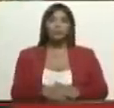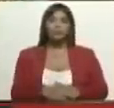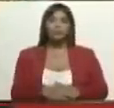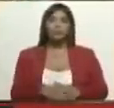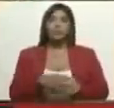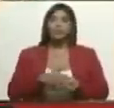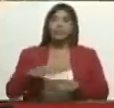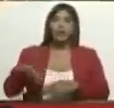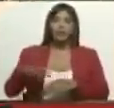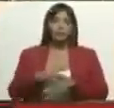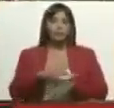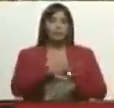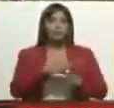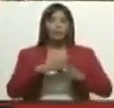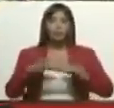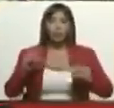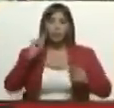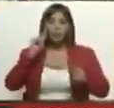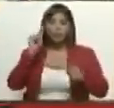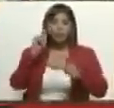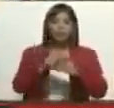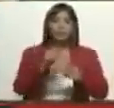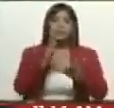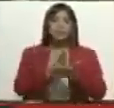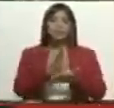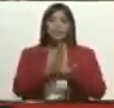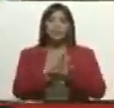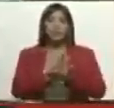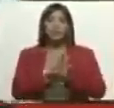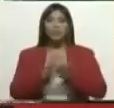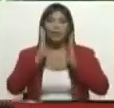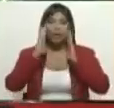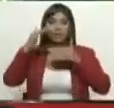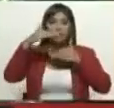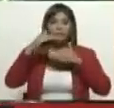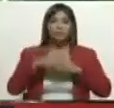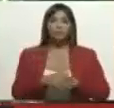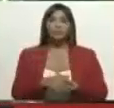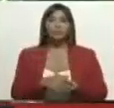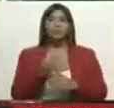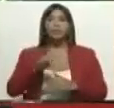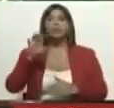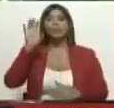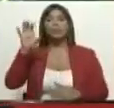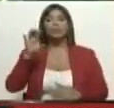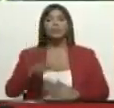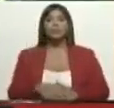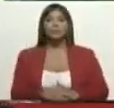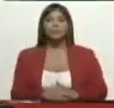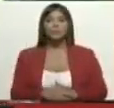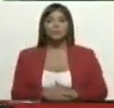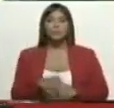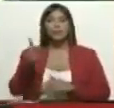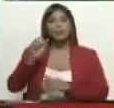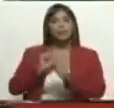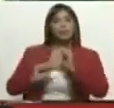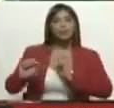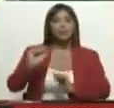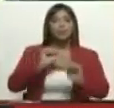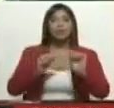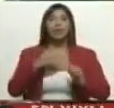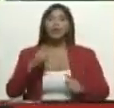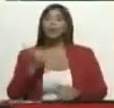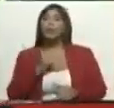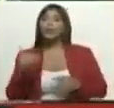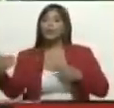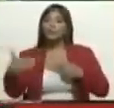dejando todo a un lado y poniendo siempre sus cinco sentidos en la patria para su defensa, para su